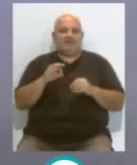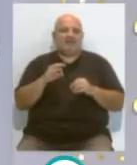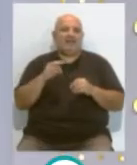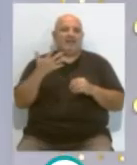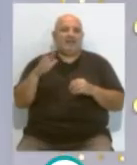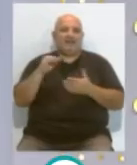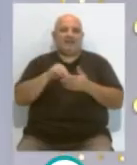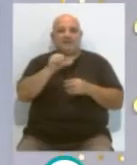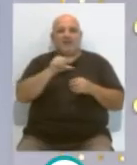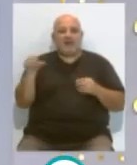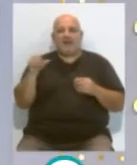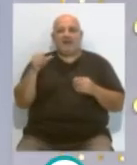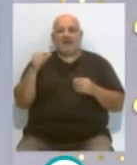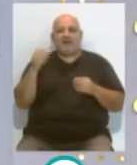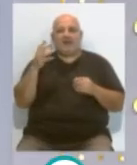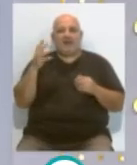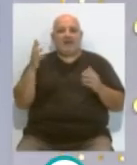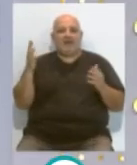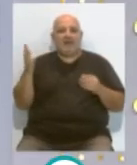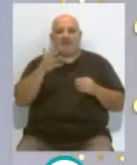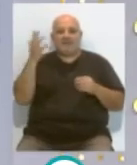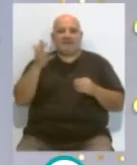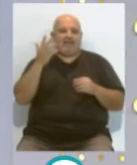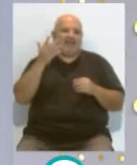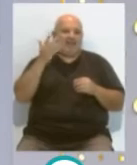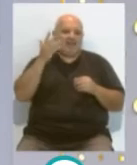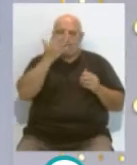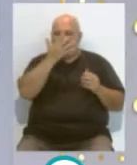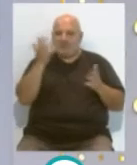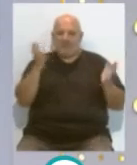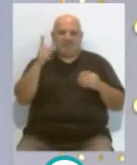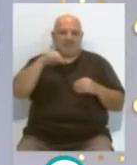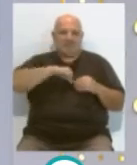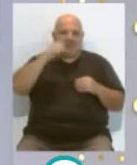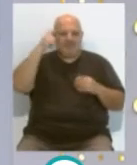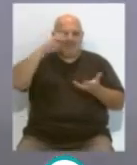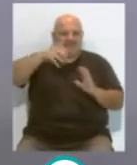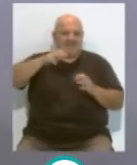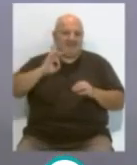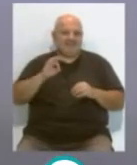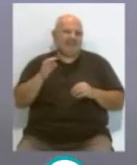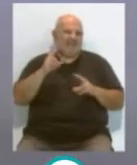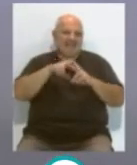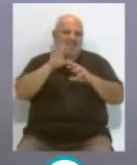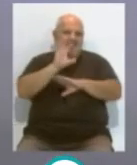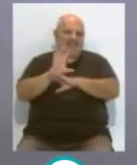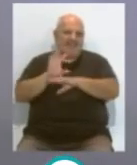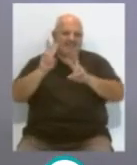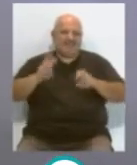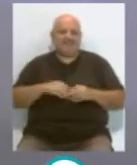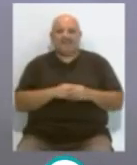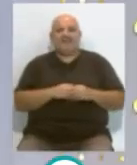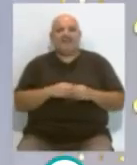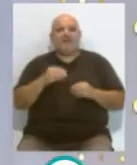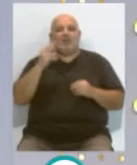y más con esta semana que hemos pasado con el Levante, también me han dado mucho la carga con odio el Levante y demás, o sea que está todavía en la actualidad.